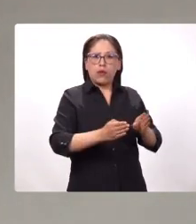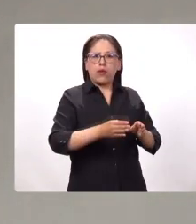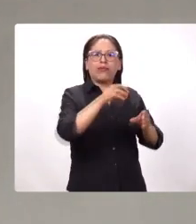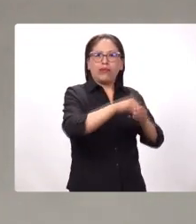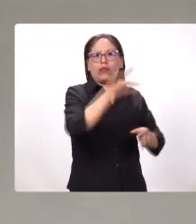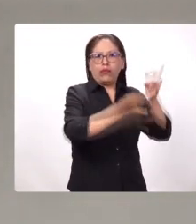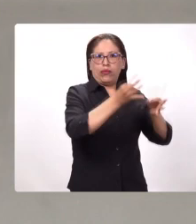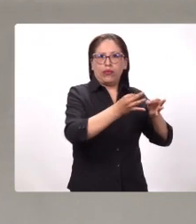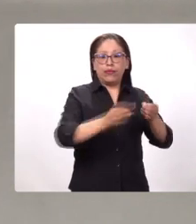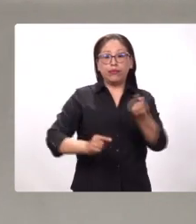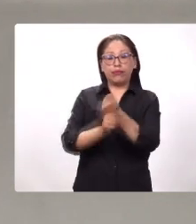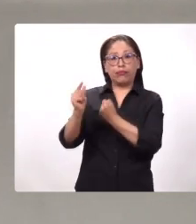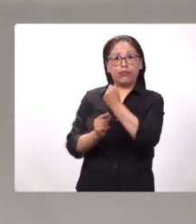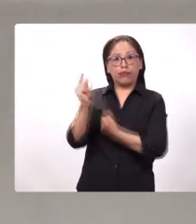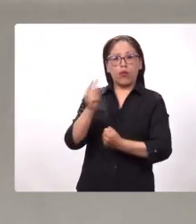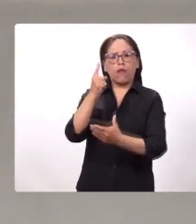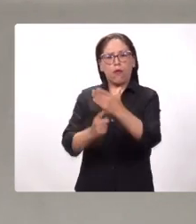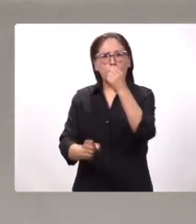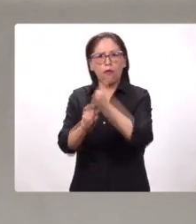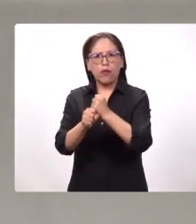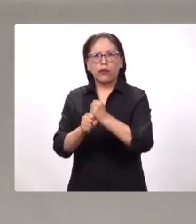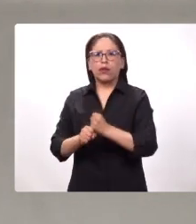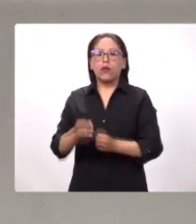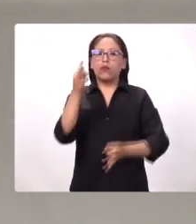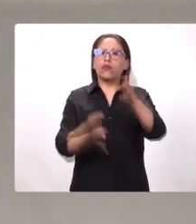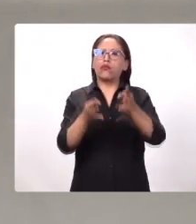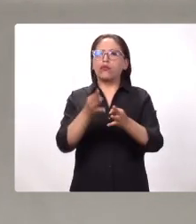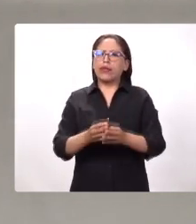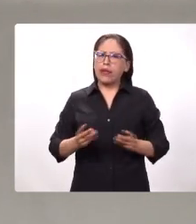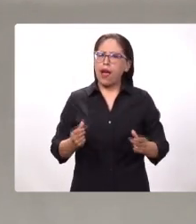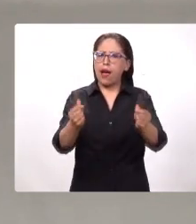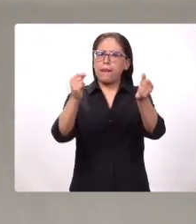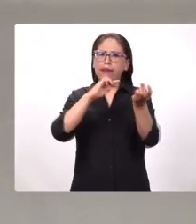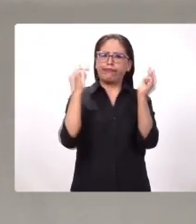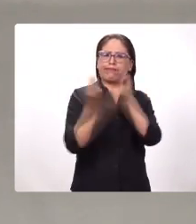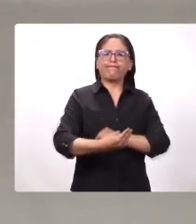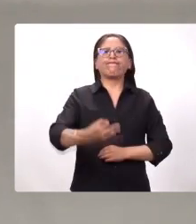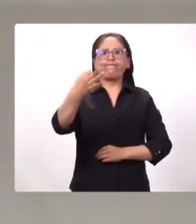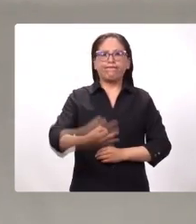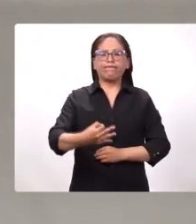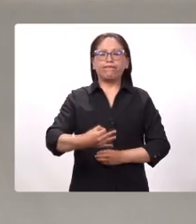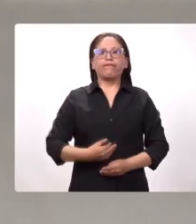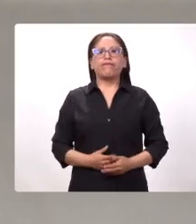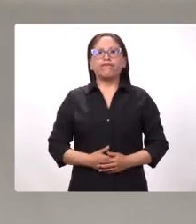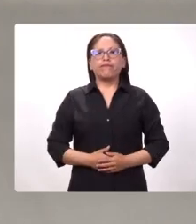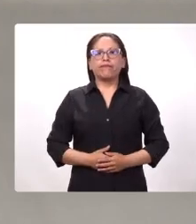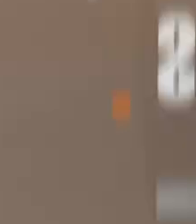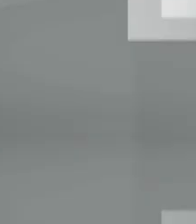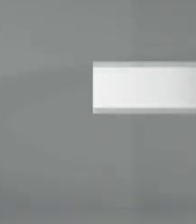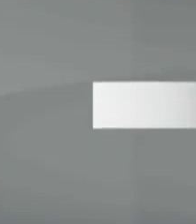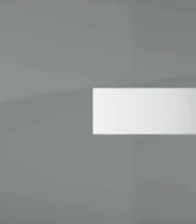los administradores de justicia para garantizar confiabilidad en una justicia rápida, moderna y